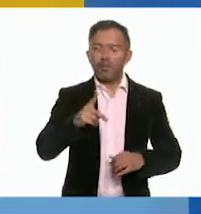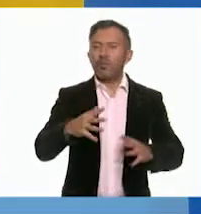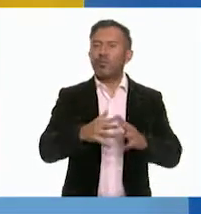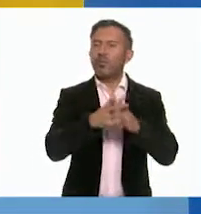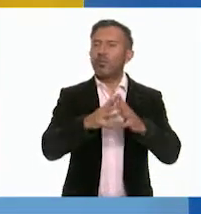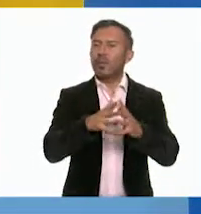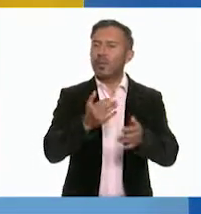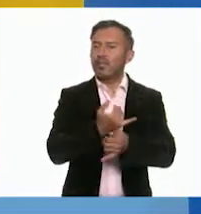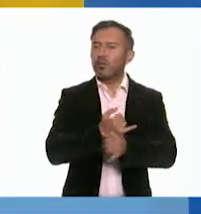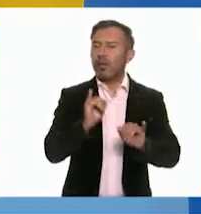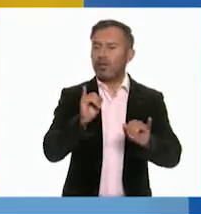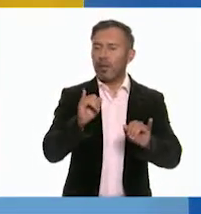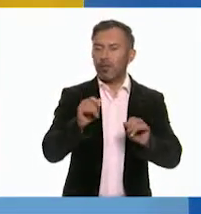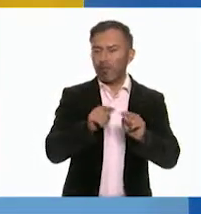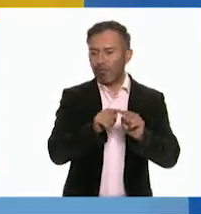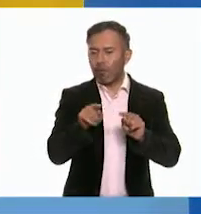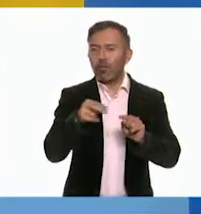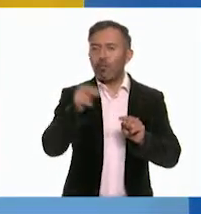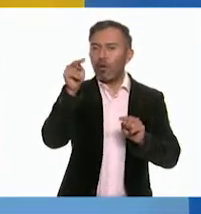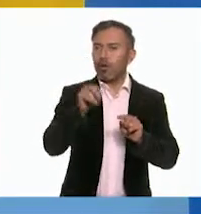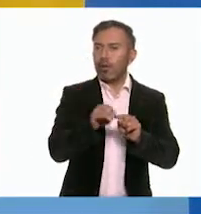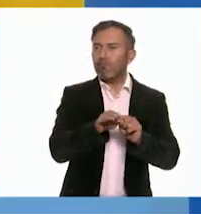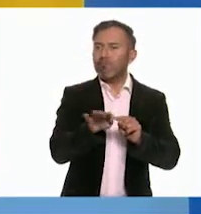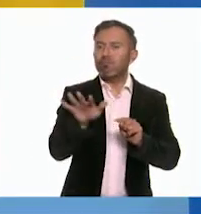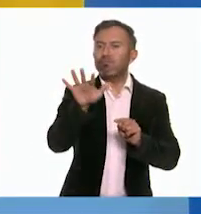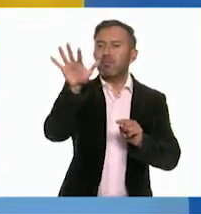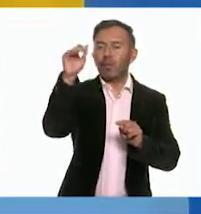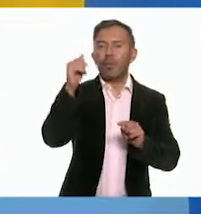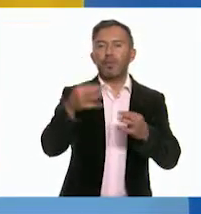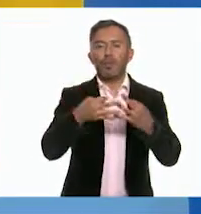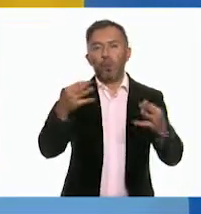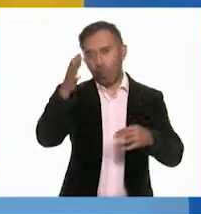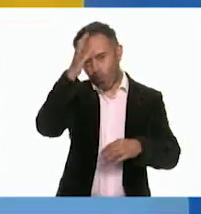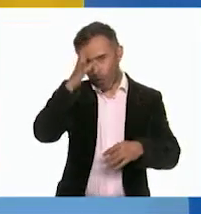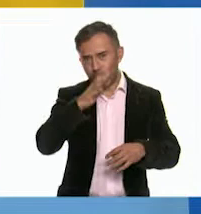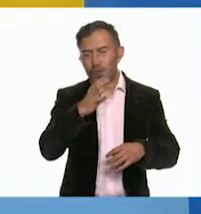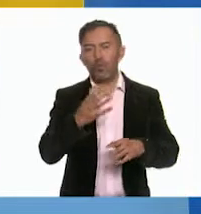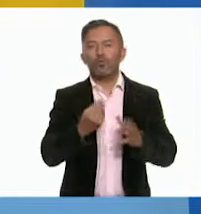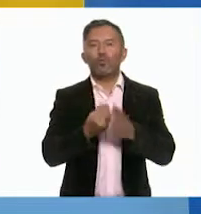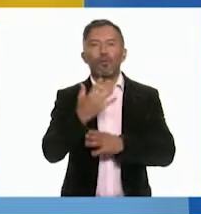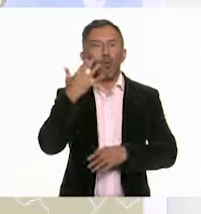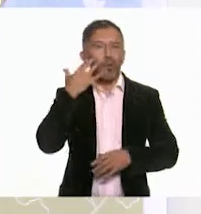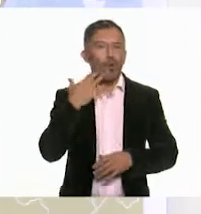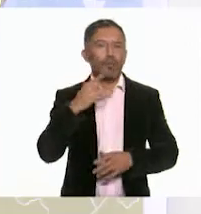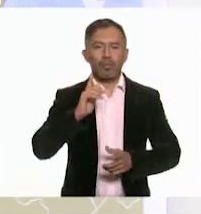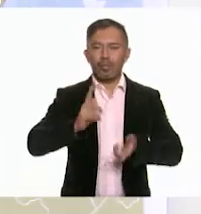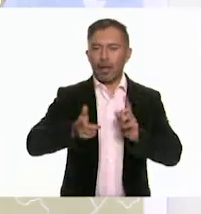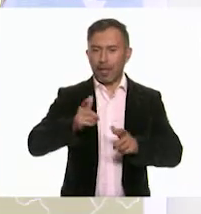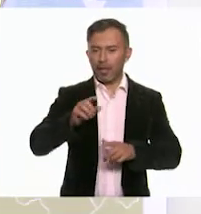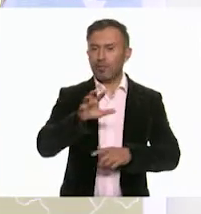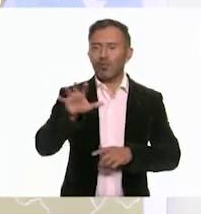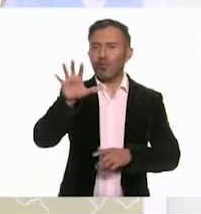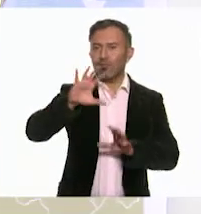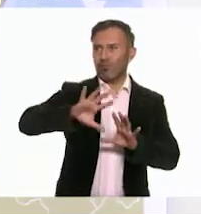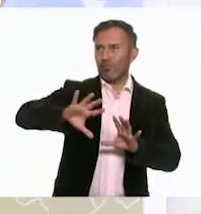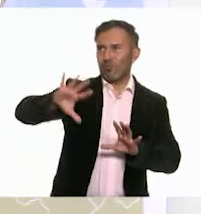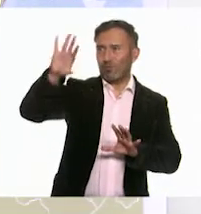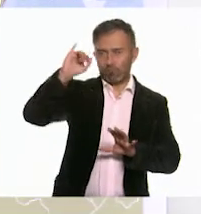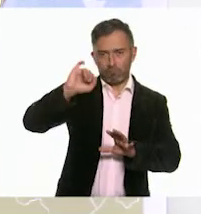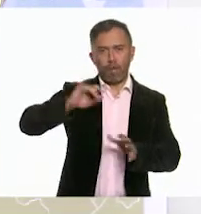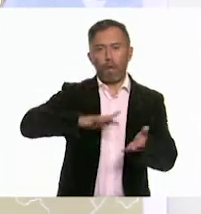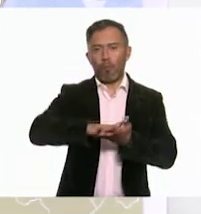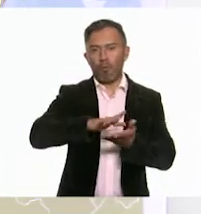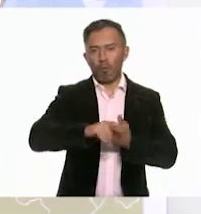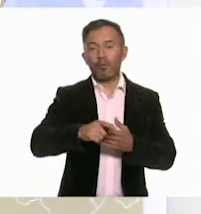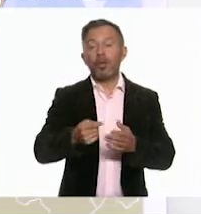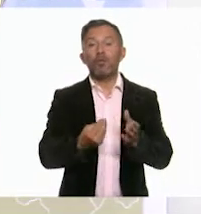extendió hacia el norte y los territorios de Coahuila, Nuevo León y Texas la respaldaban. En el centro y sur de la Nueva